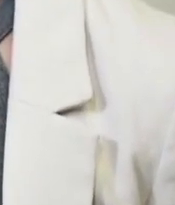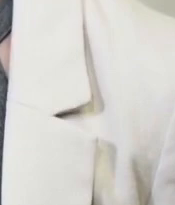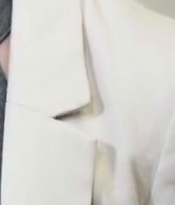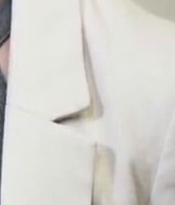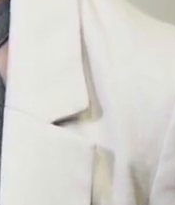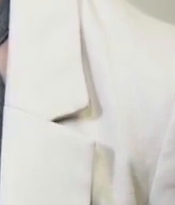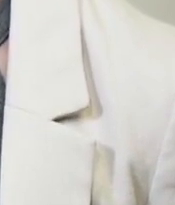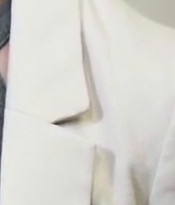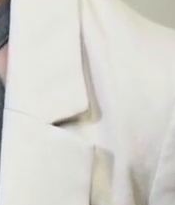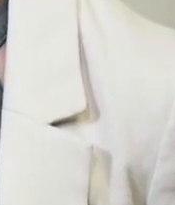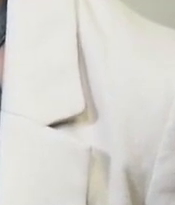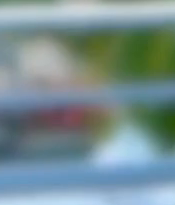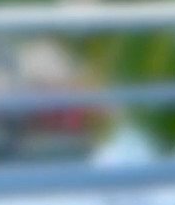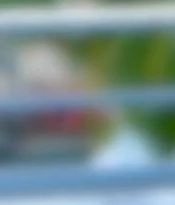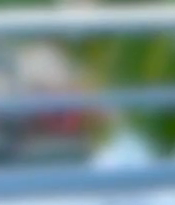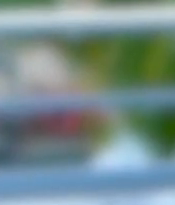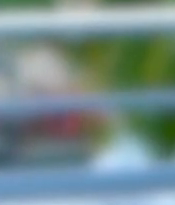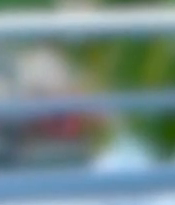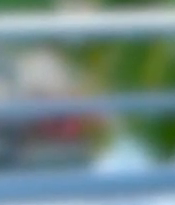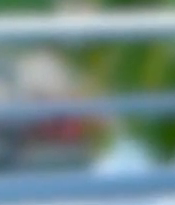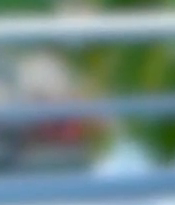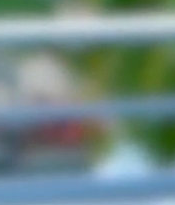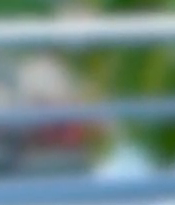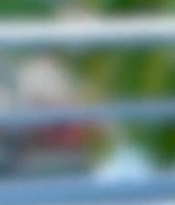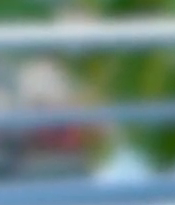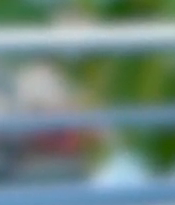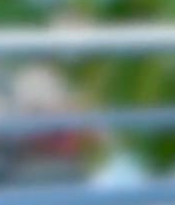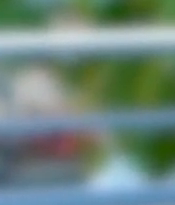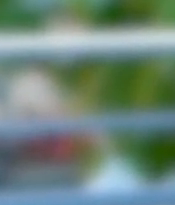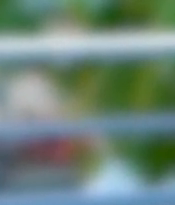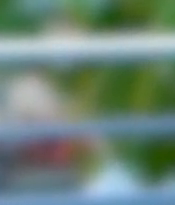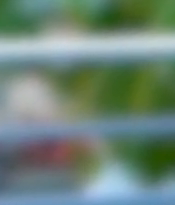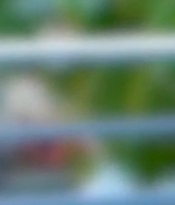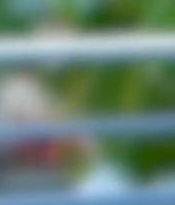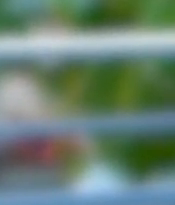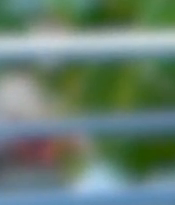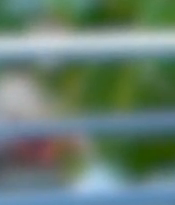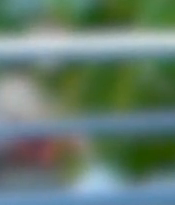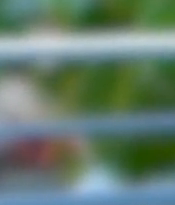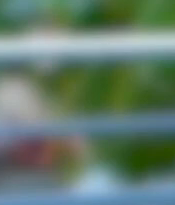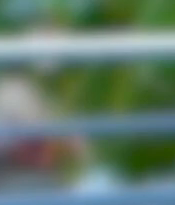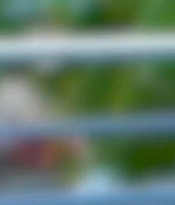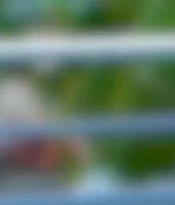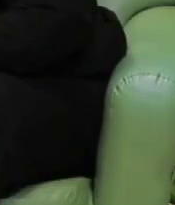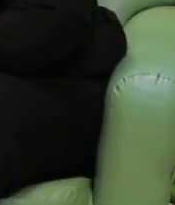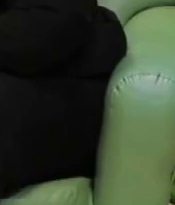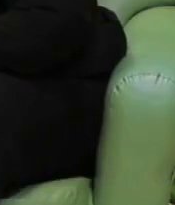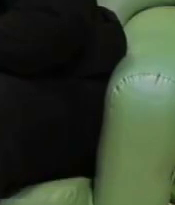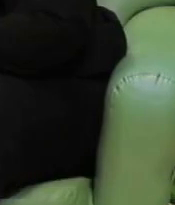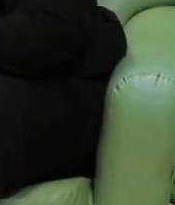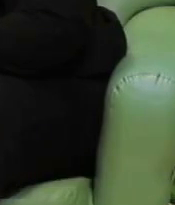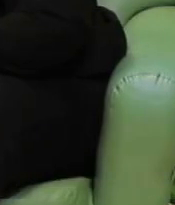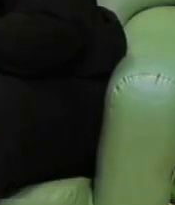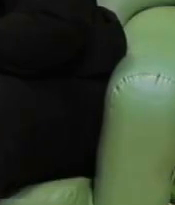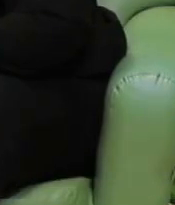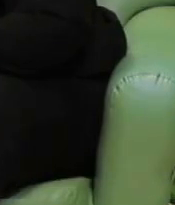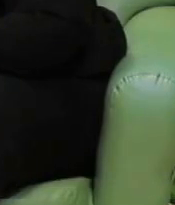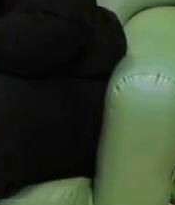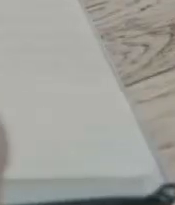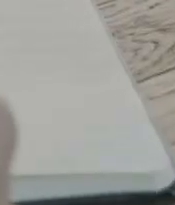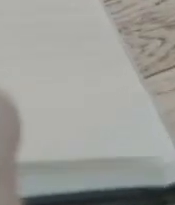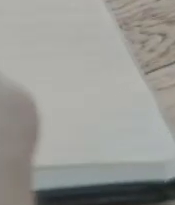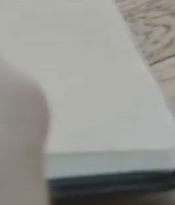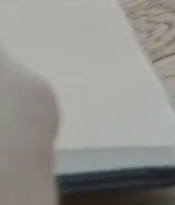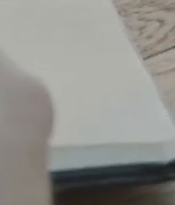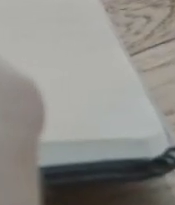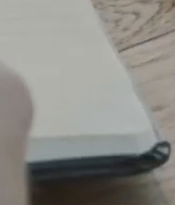¿Saben qué es? Hablemos de igualdad. No sábado 2 de la tarde. Que tú tengas, miércoles, no 10 de la noche. Vamos a hablar de igualdad.